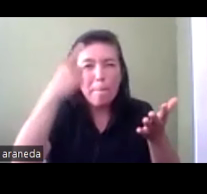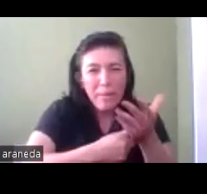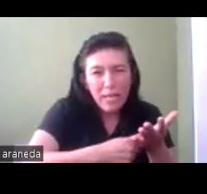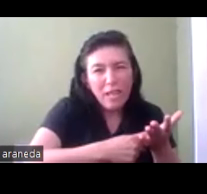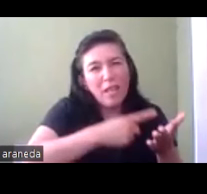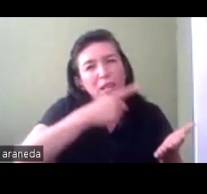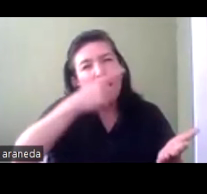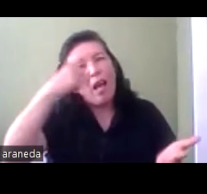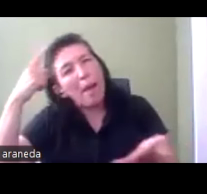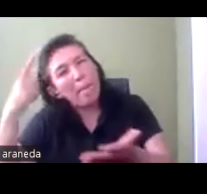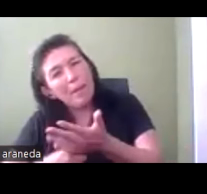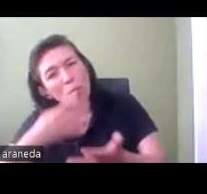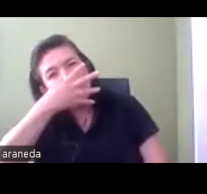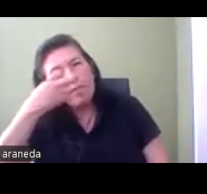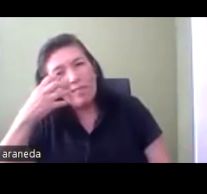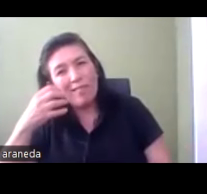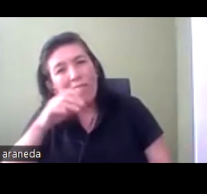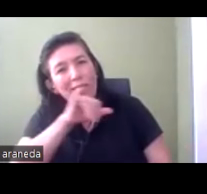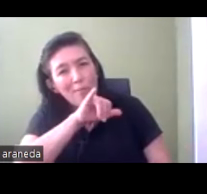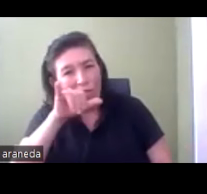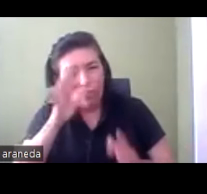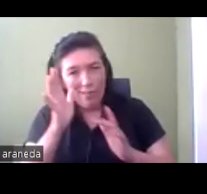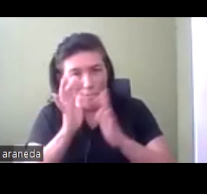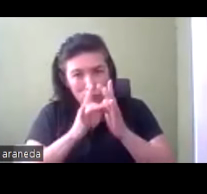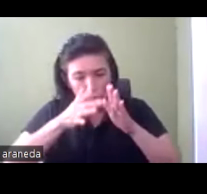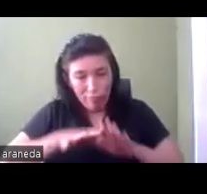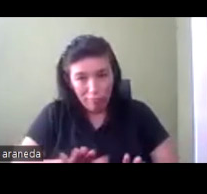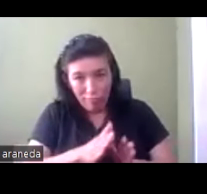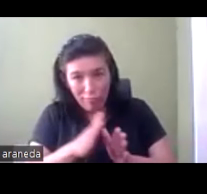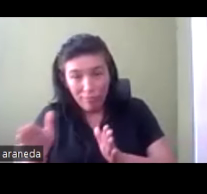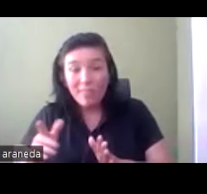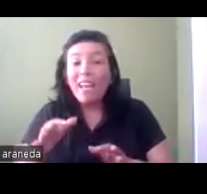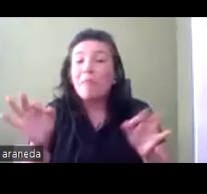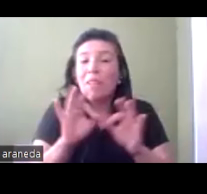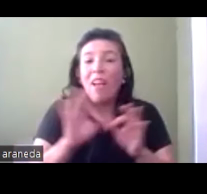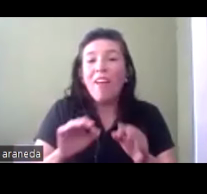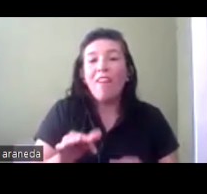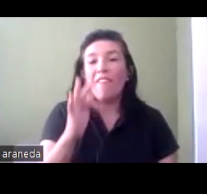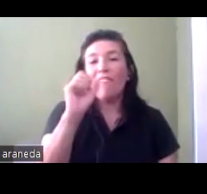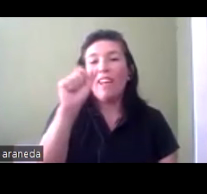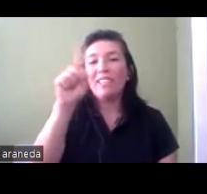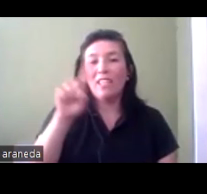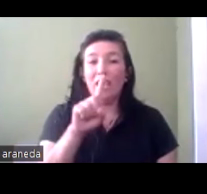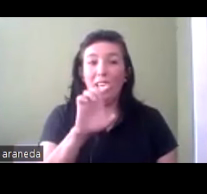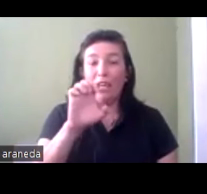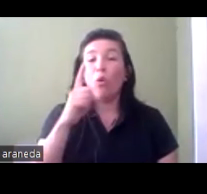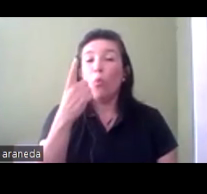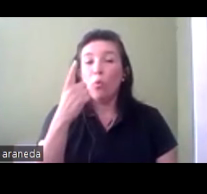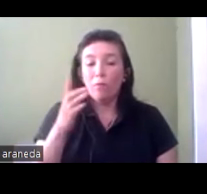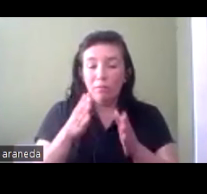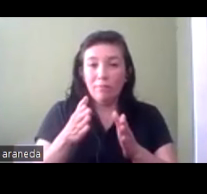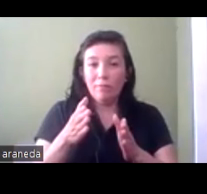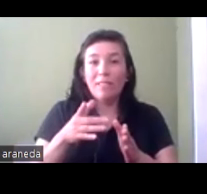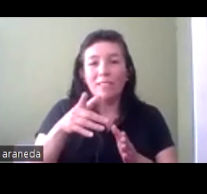Cristo. En ese lapso es donde se plantea que existe la fase 1 y 2, y esto se conoce como la etapa preincaica.